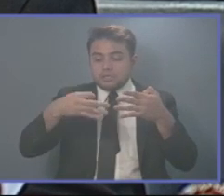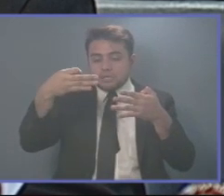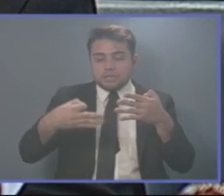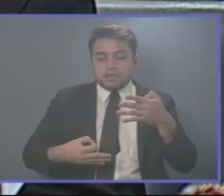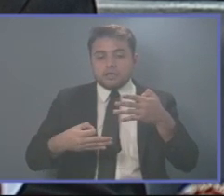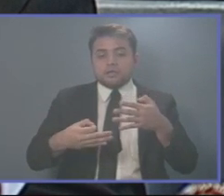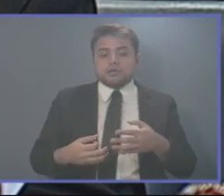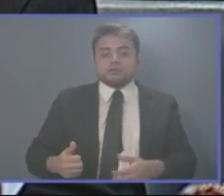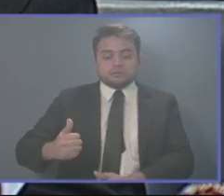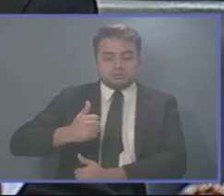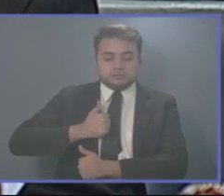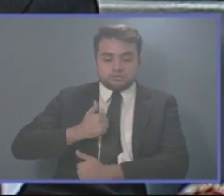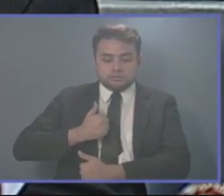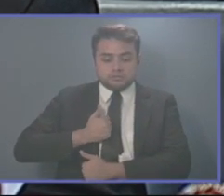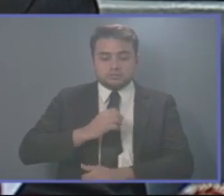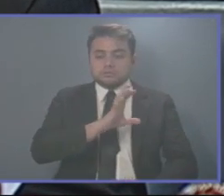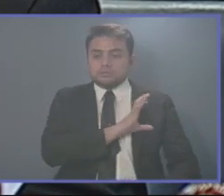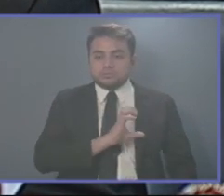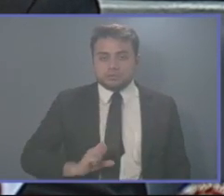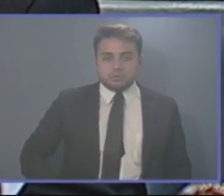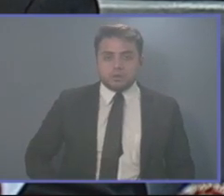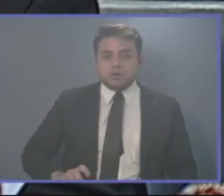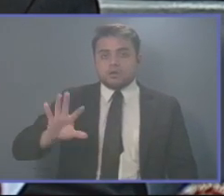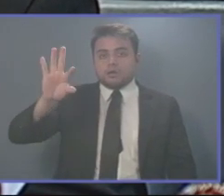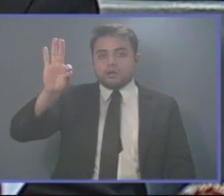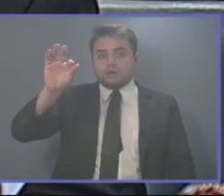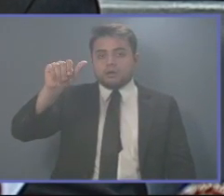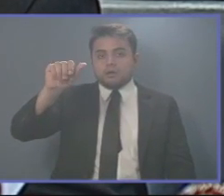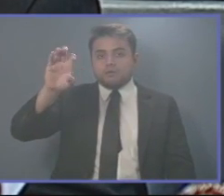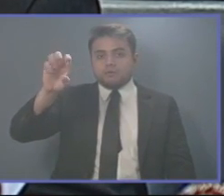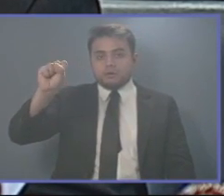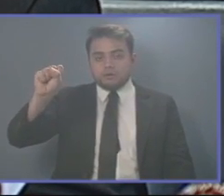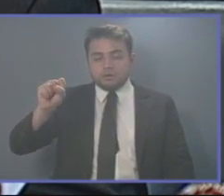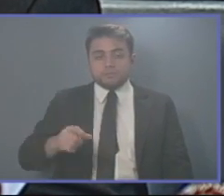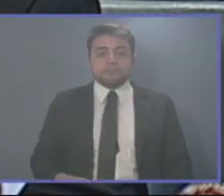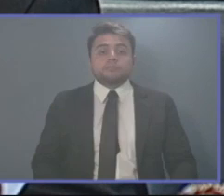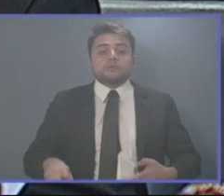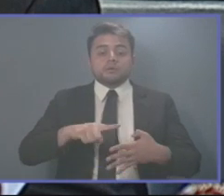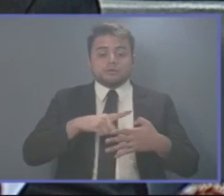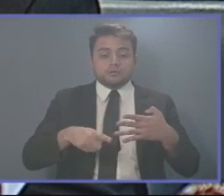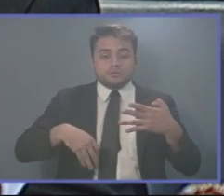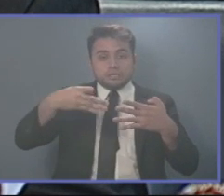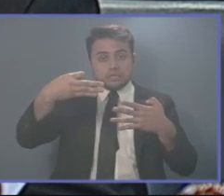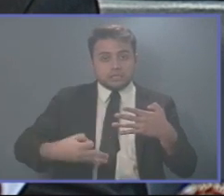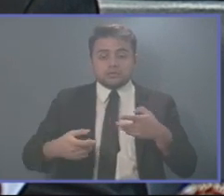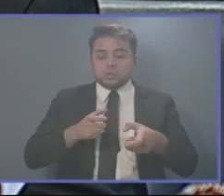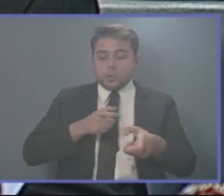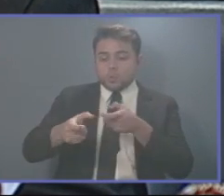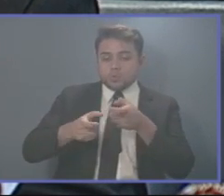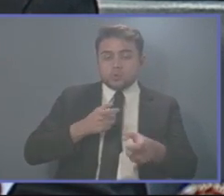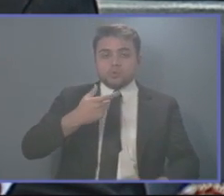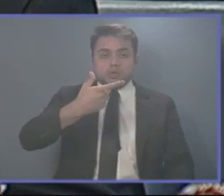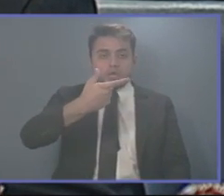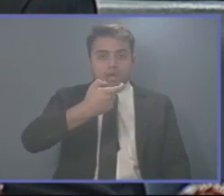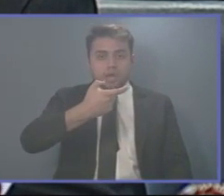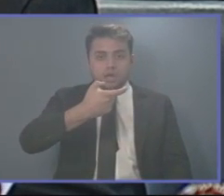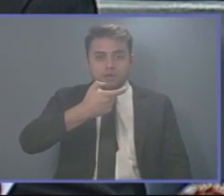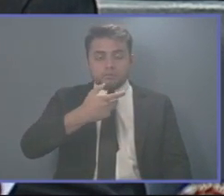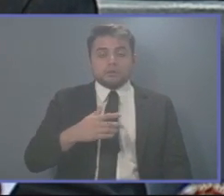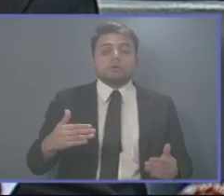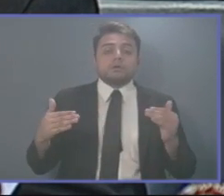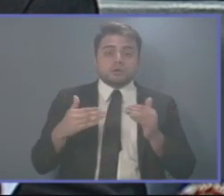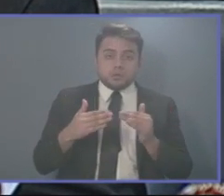armada de el salvador ley de control y regulación de armas de fuego municiones explosivos